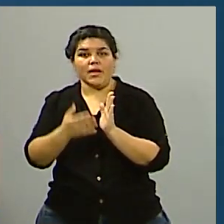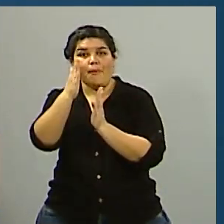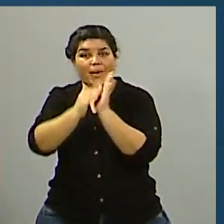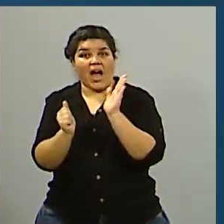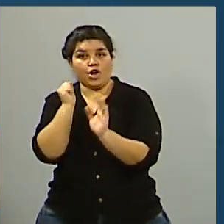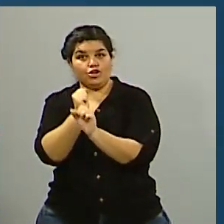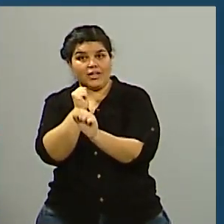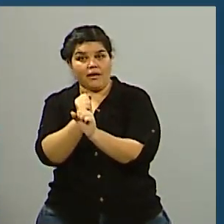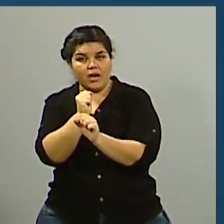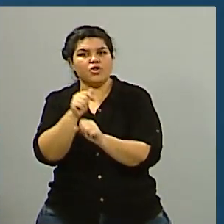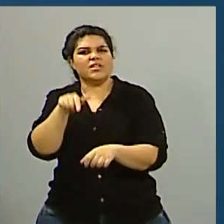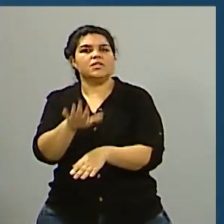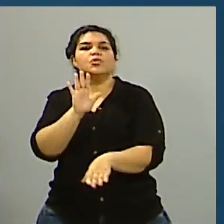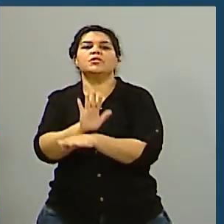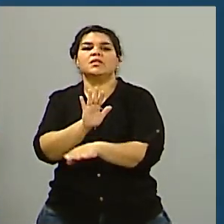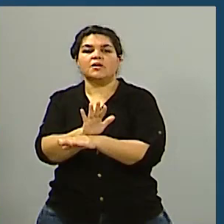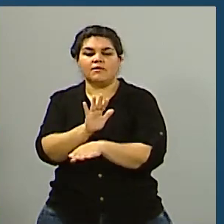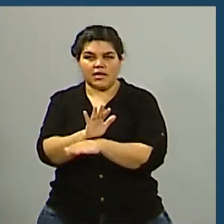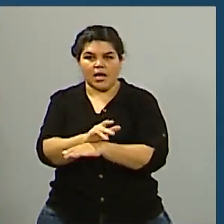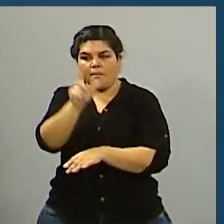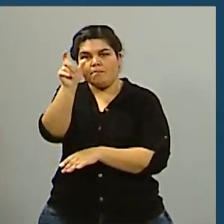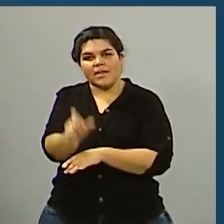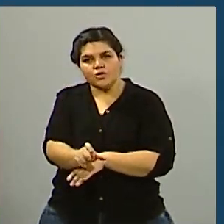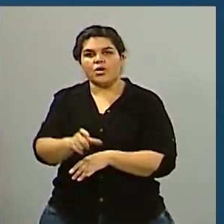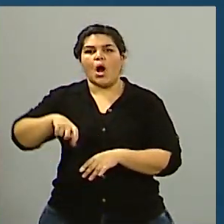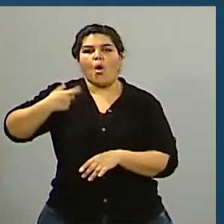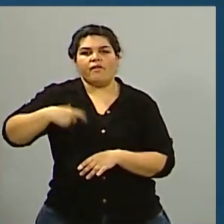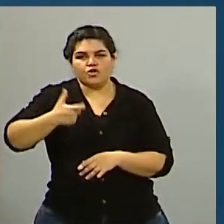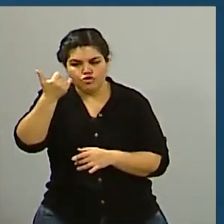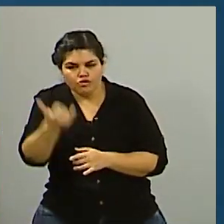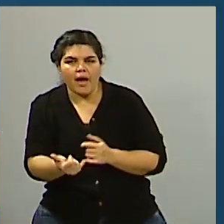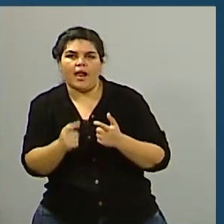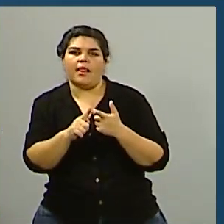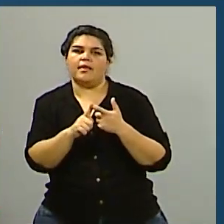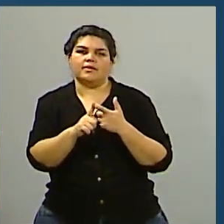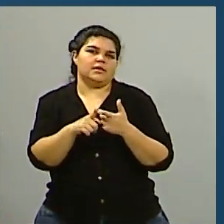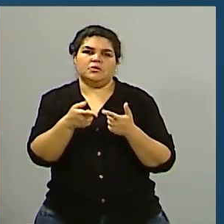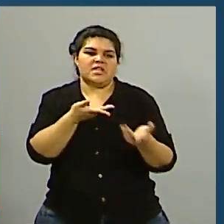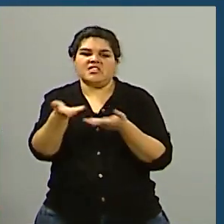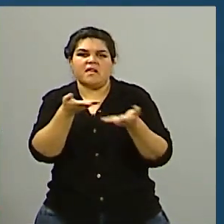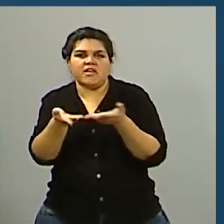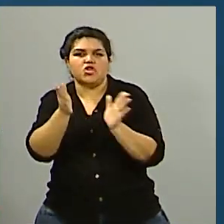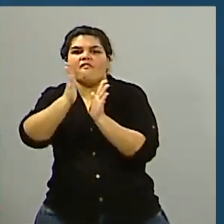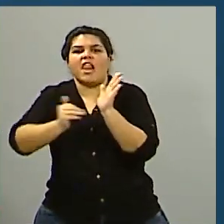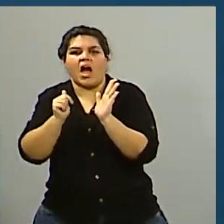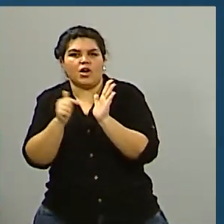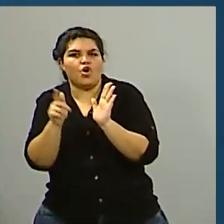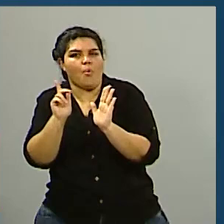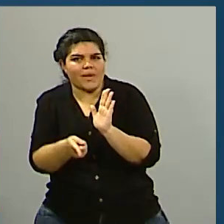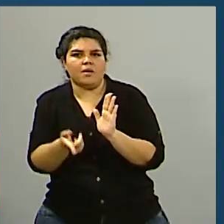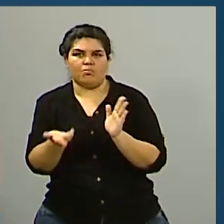eso va a redundar en un trabajador registrado, con obra social, con cuota sindical, no sé, con los servicios que le pueda brindar el sindicato, con